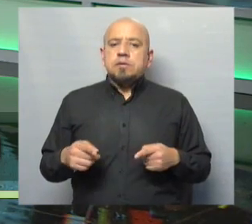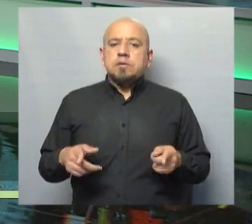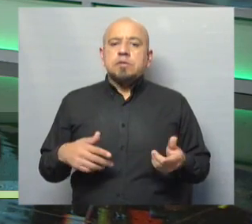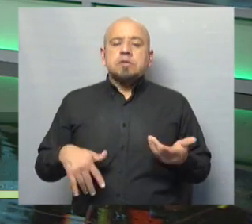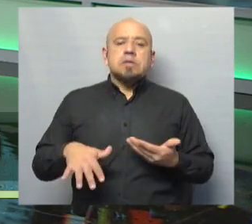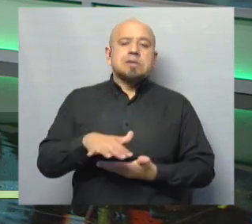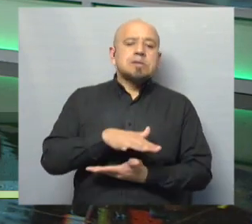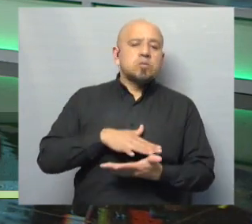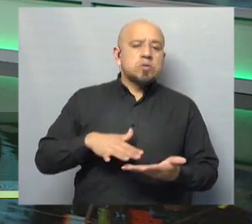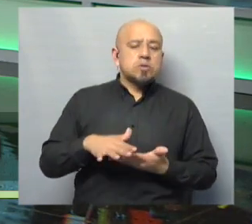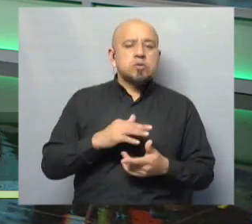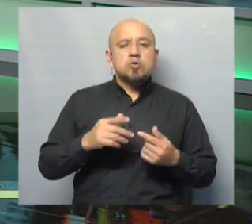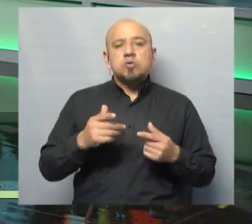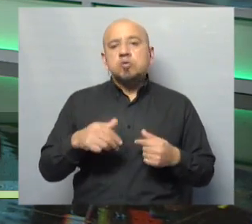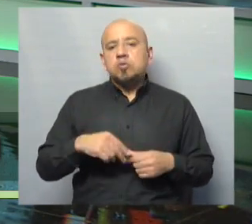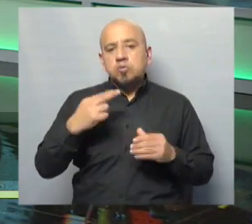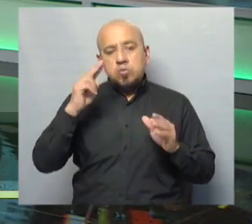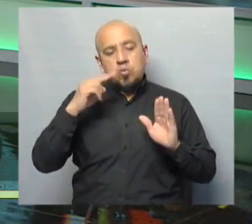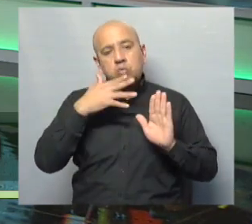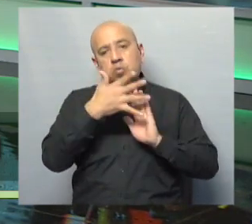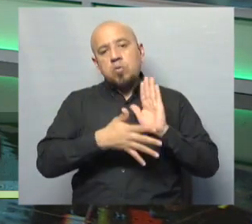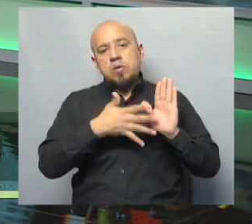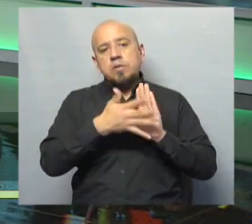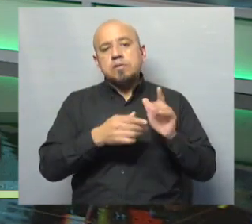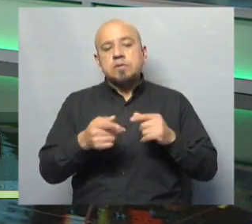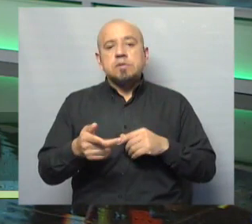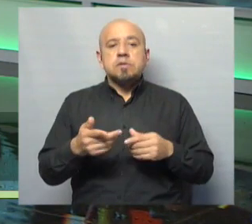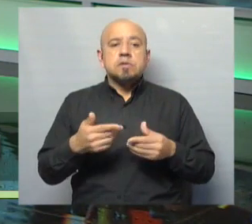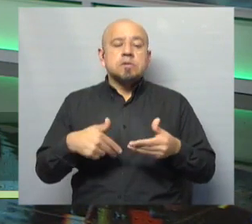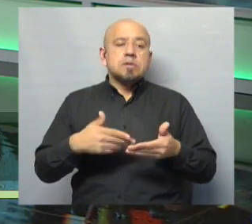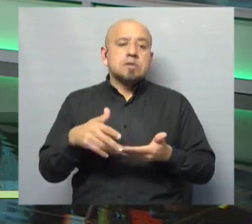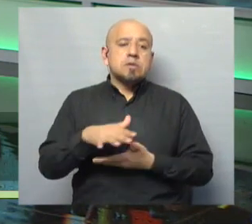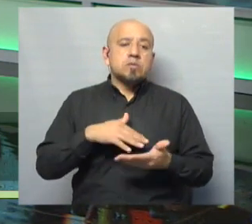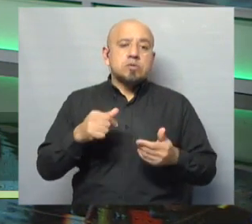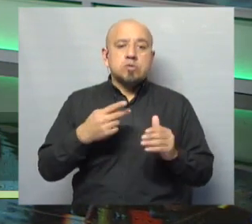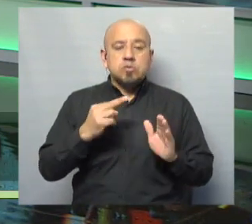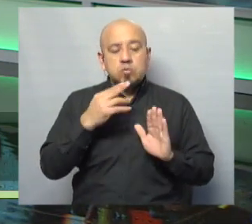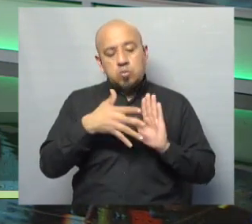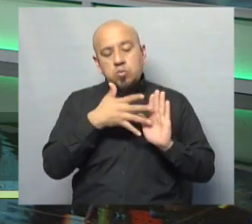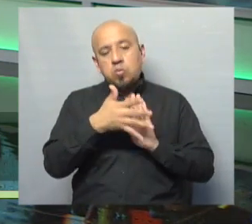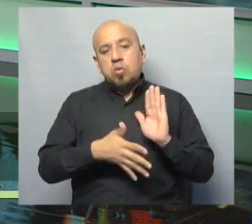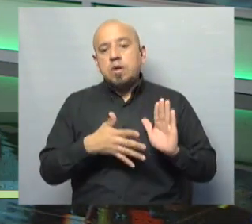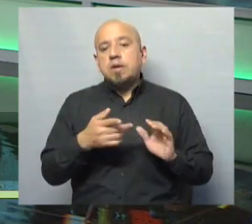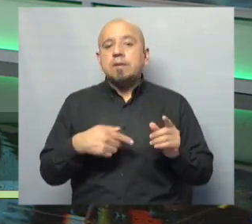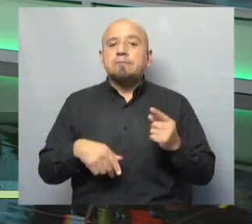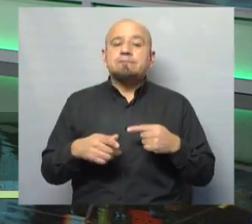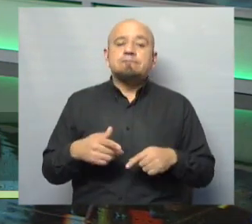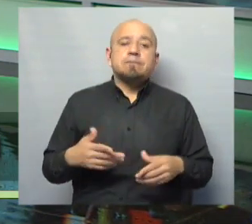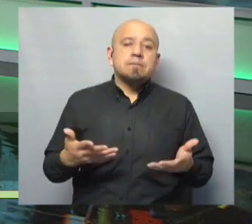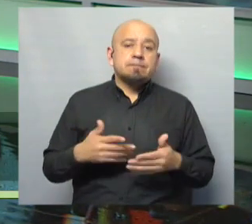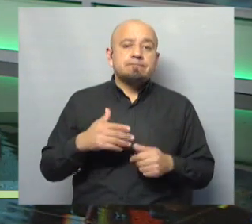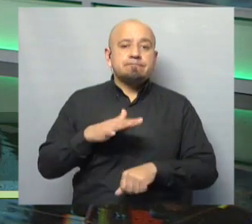situación del país es decir cómo evalúa la opinión pública y la situación actual del país está en un momento